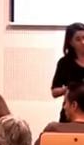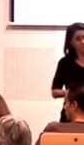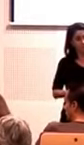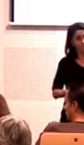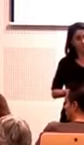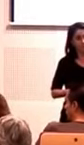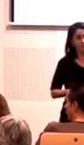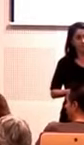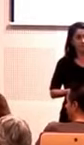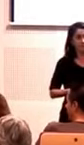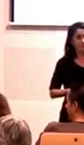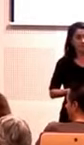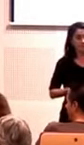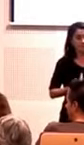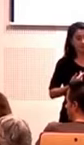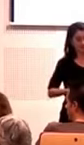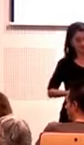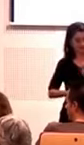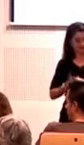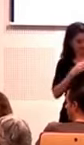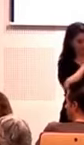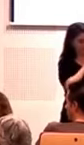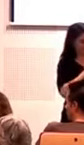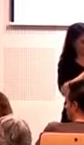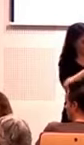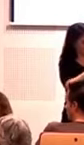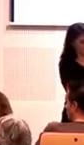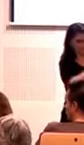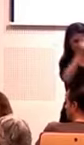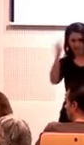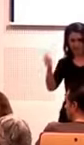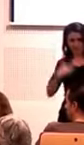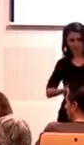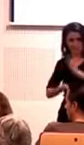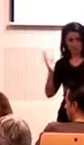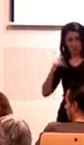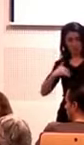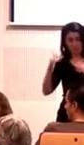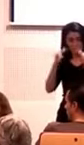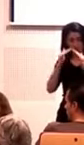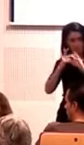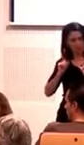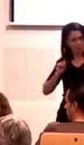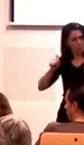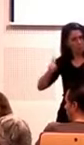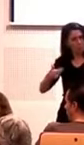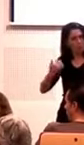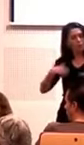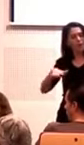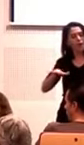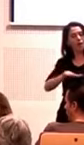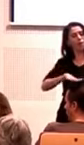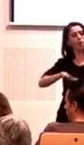sentido fue llegar a mi casa y empezar, y bueno, pues tener un sitio